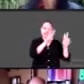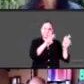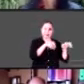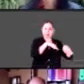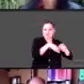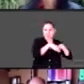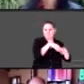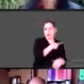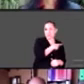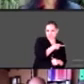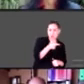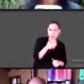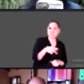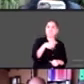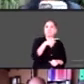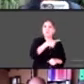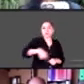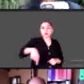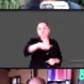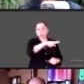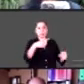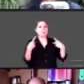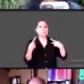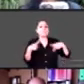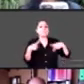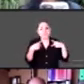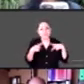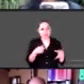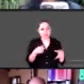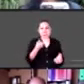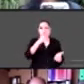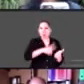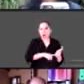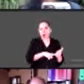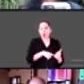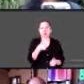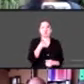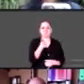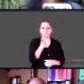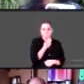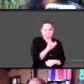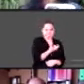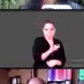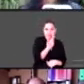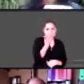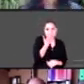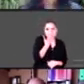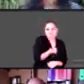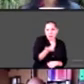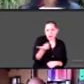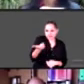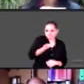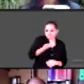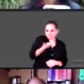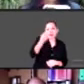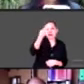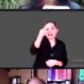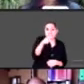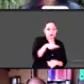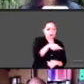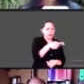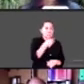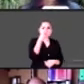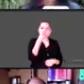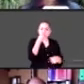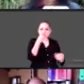aquellas personas que no cuentan con los ingresos para al menos tener el consumo de la canasta alimentaria de manera